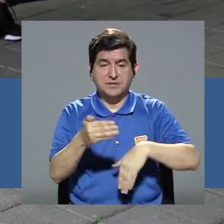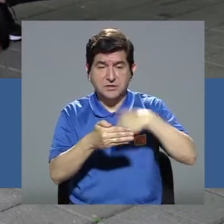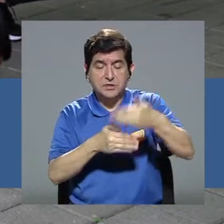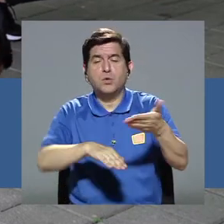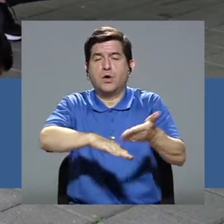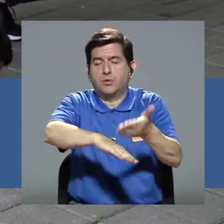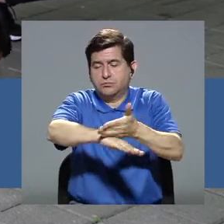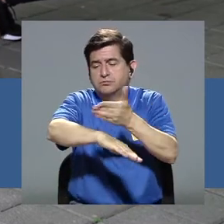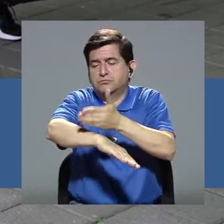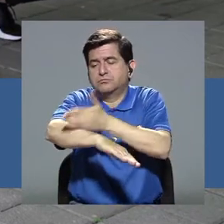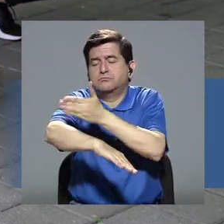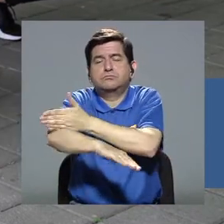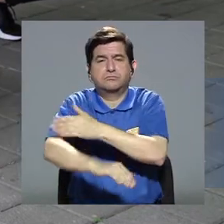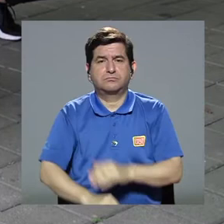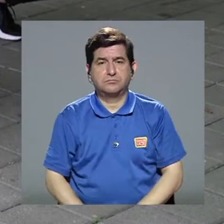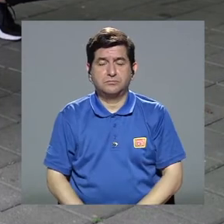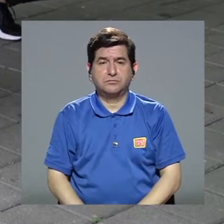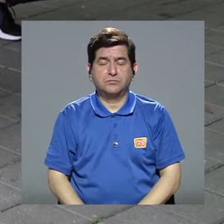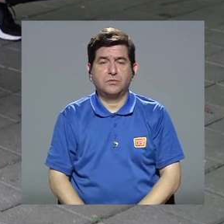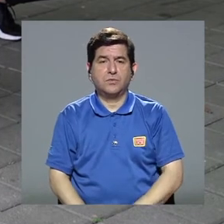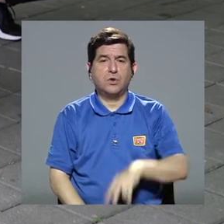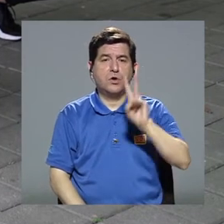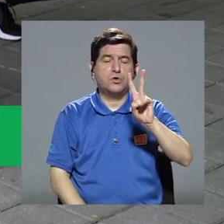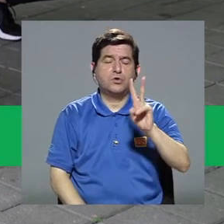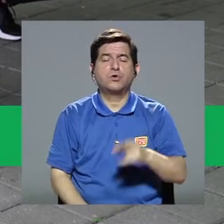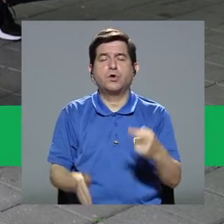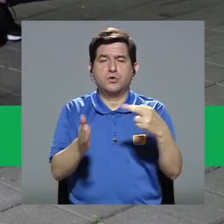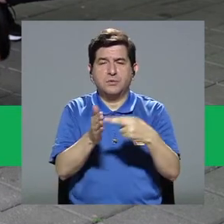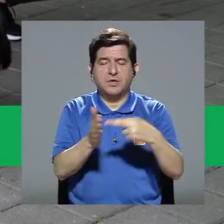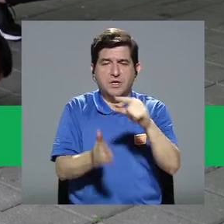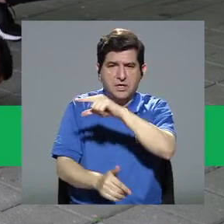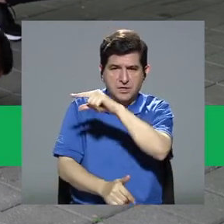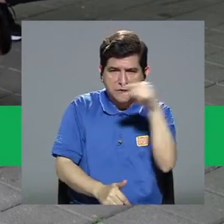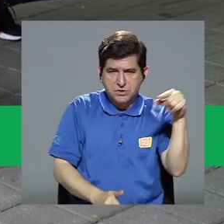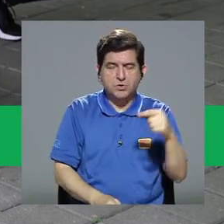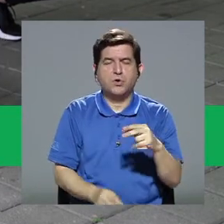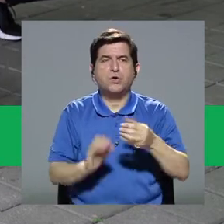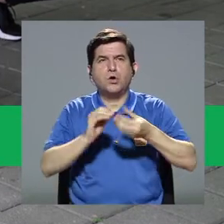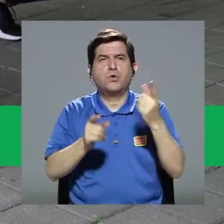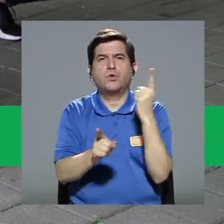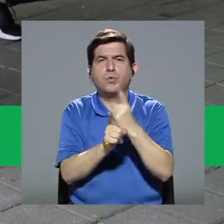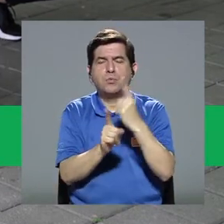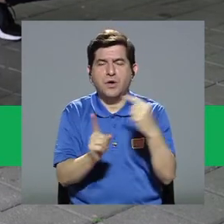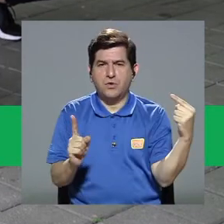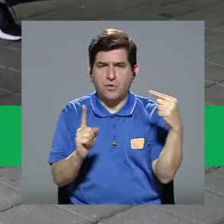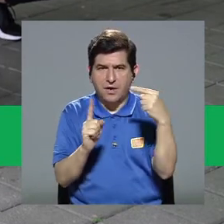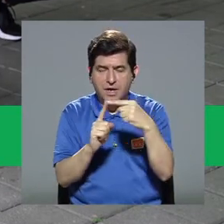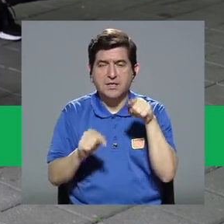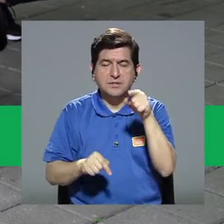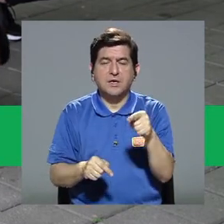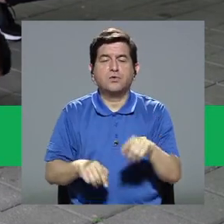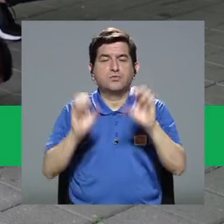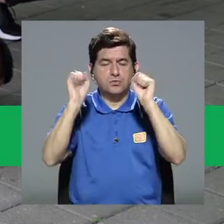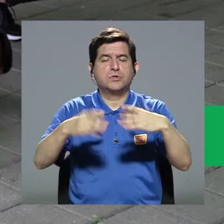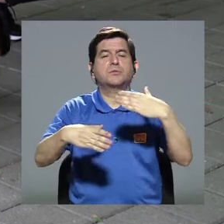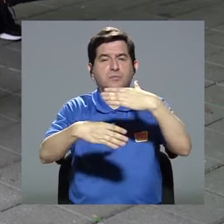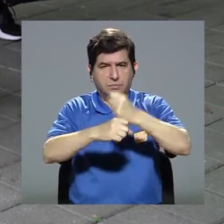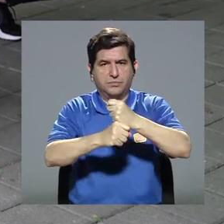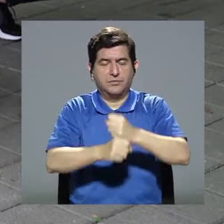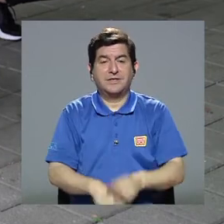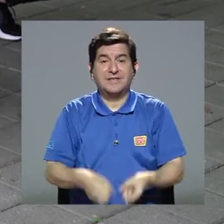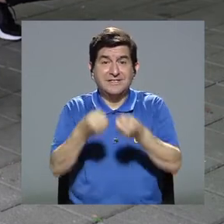paulatinamente podemos ir avanzando. 2 repeticiones por semana puede ser un número correcto hasta llegar a la cantidad que ustedes puedan